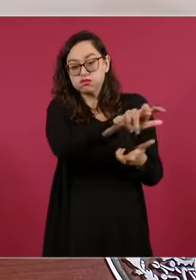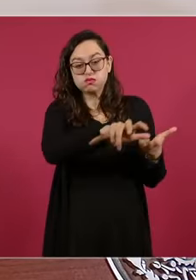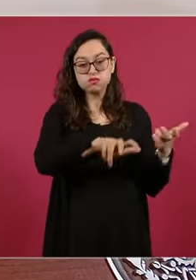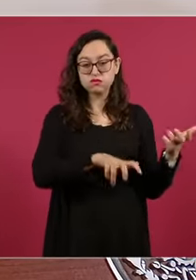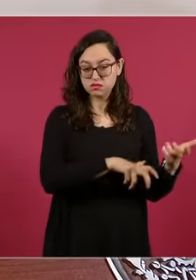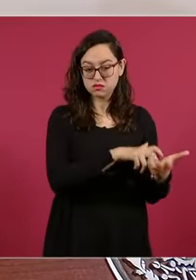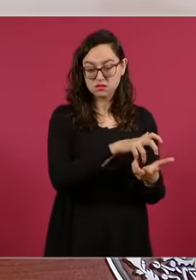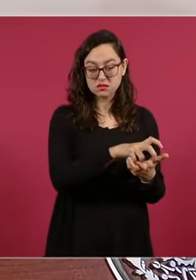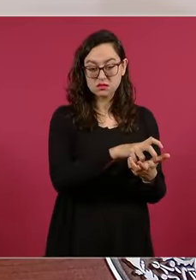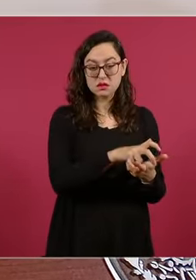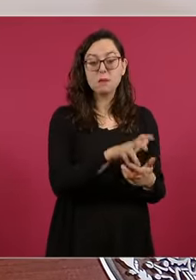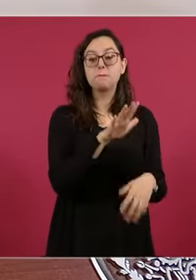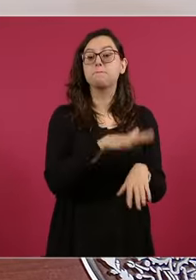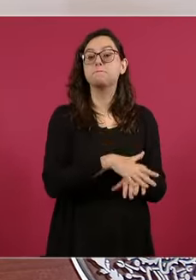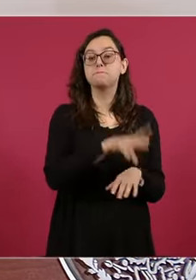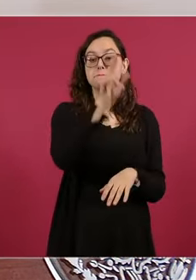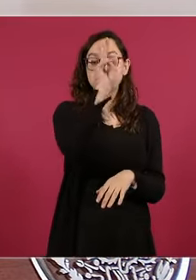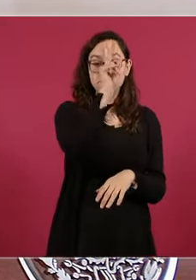más